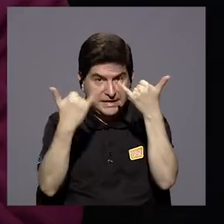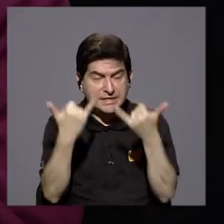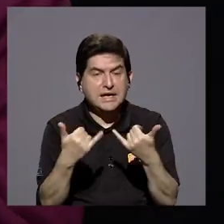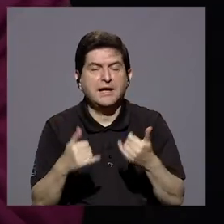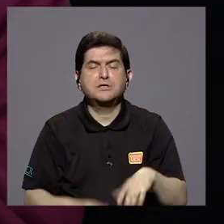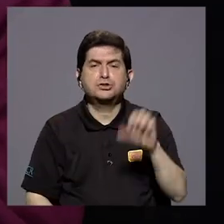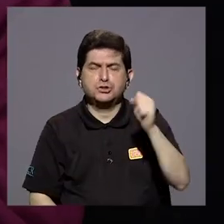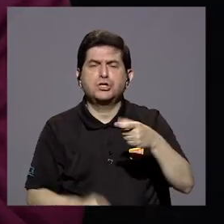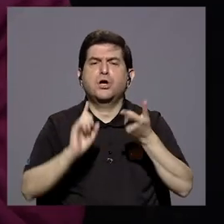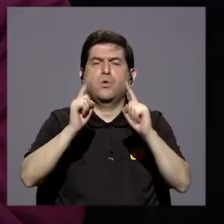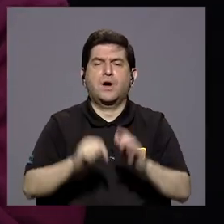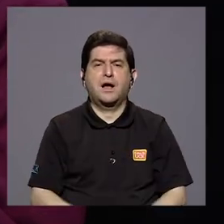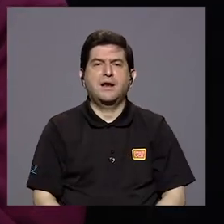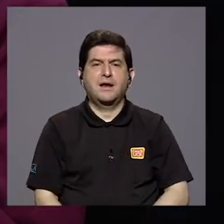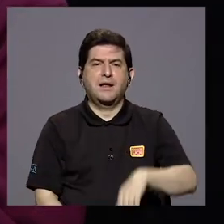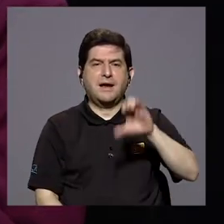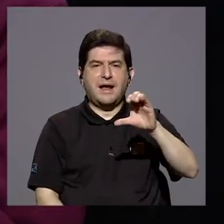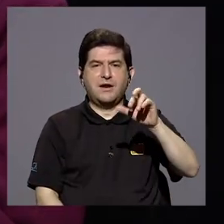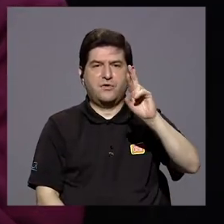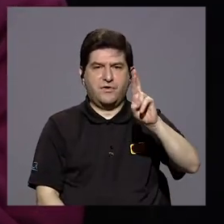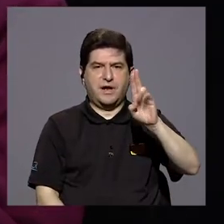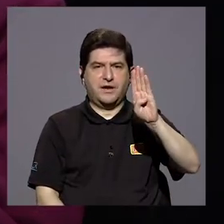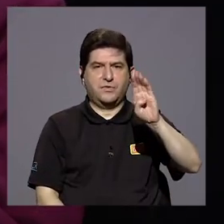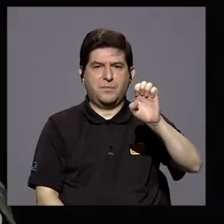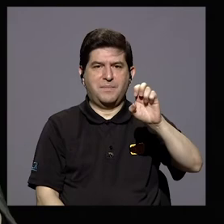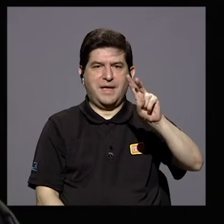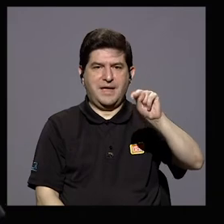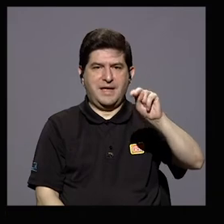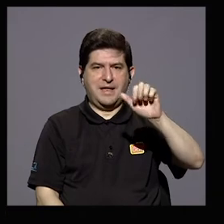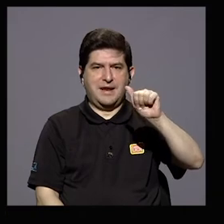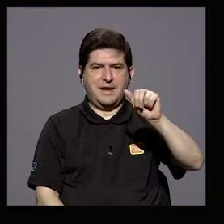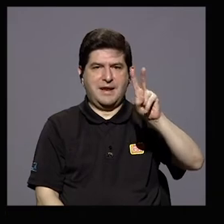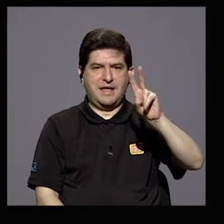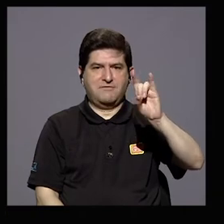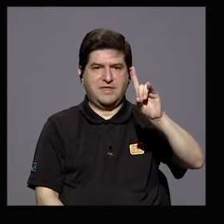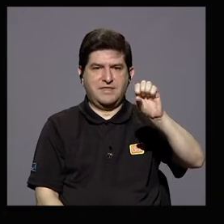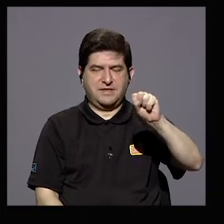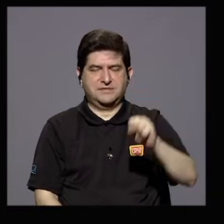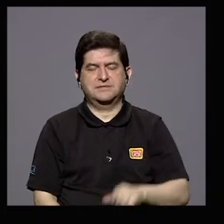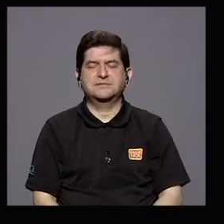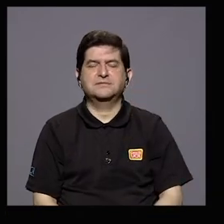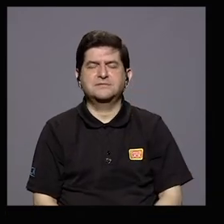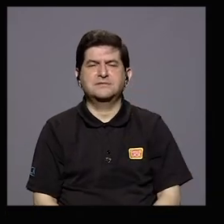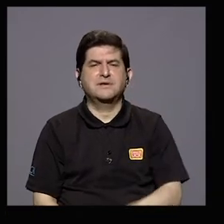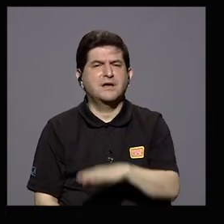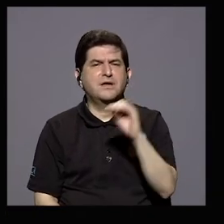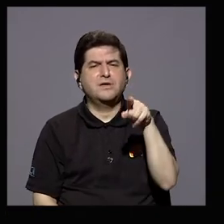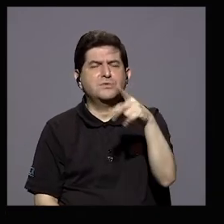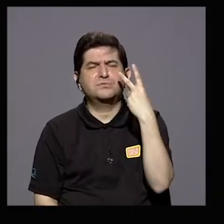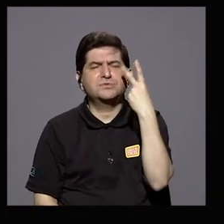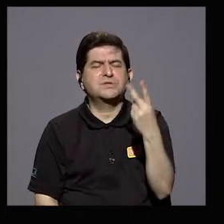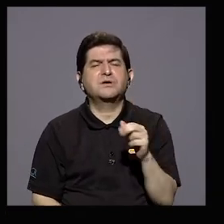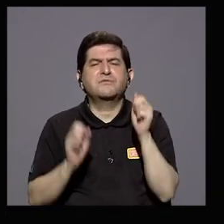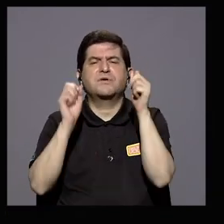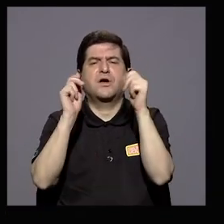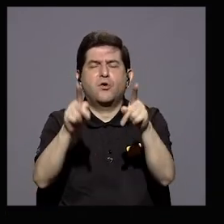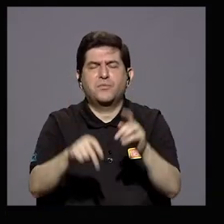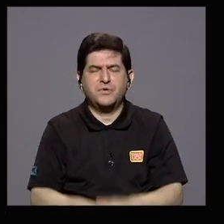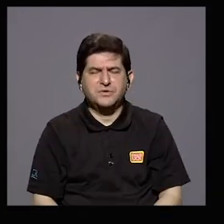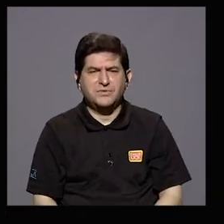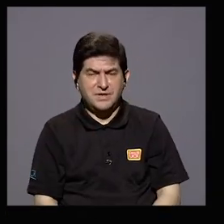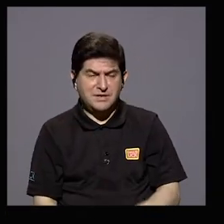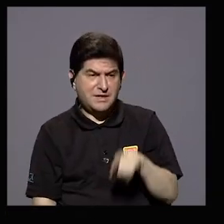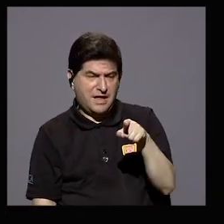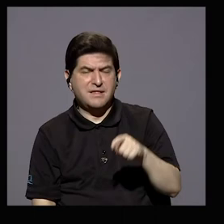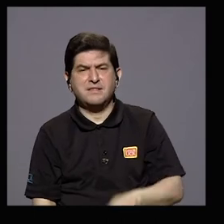tengo candidato. ¿Cuál es? Carlos Ricardo Benavides. Ese es su candidato. Sí. Doña Aida, ¿y cómo vislumbra las posibilidades de